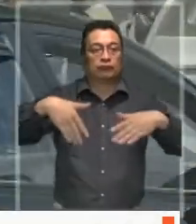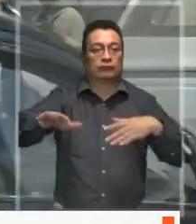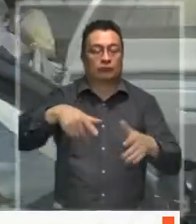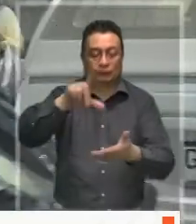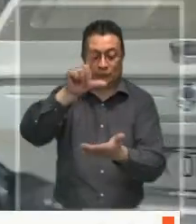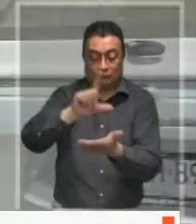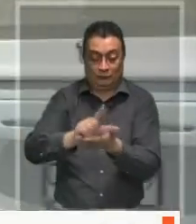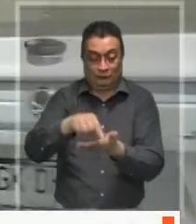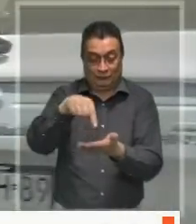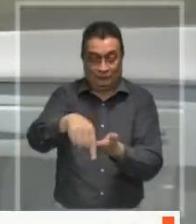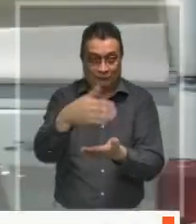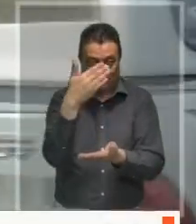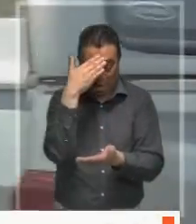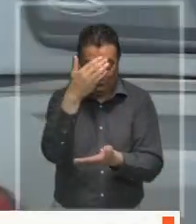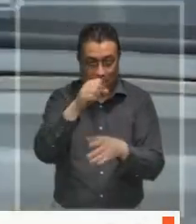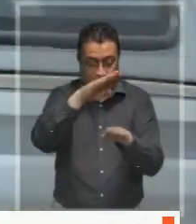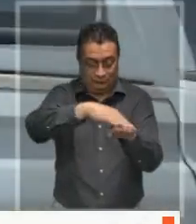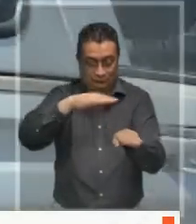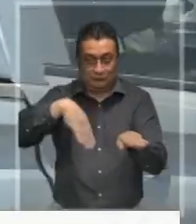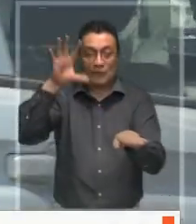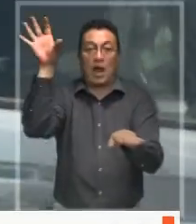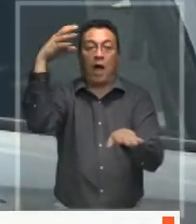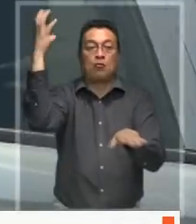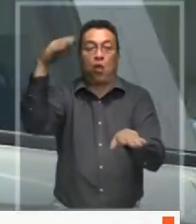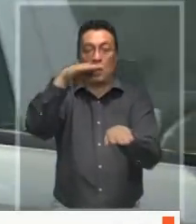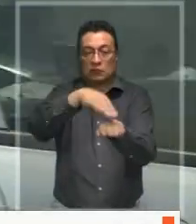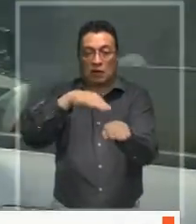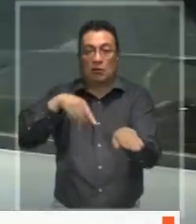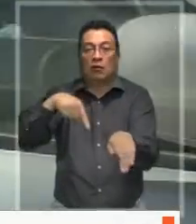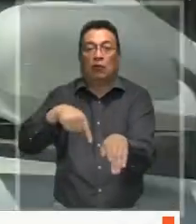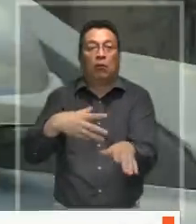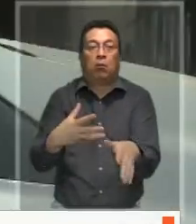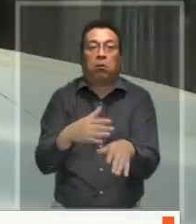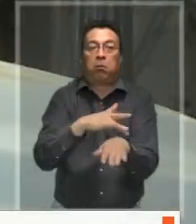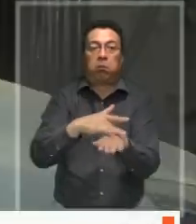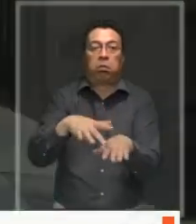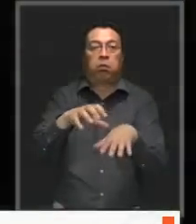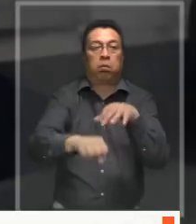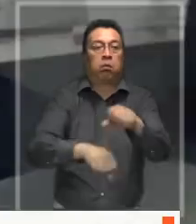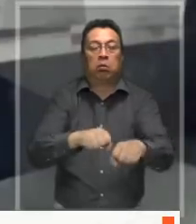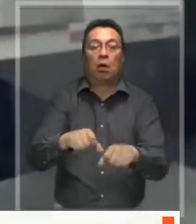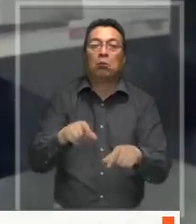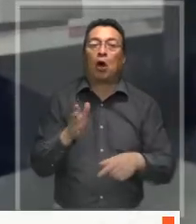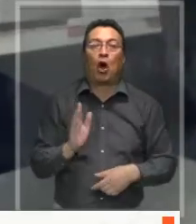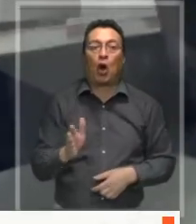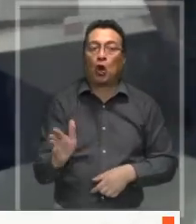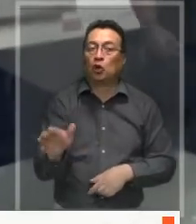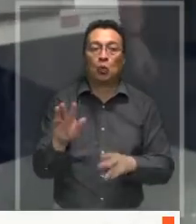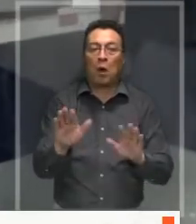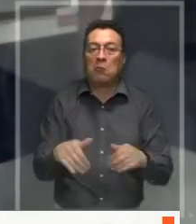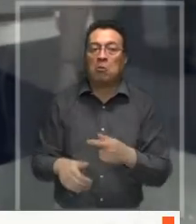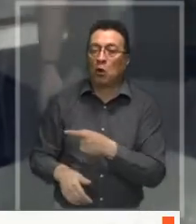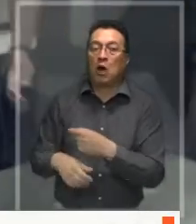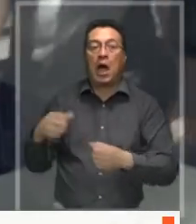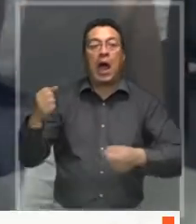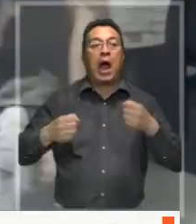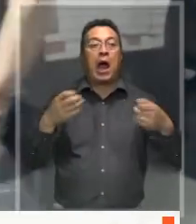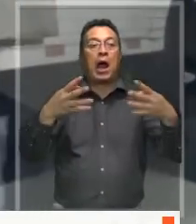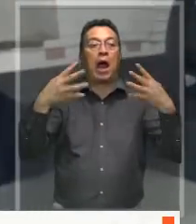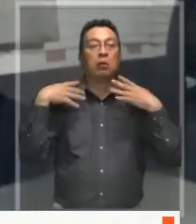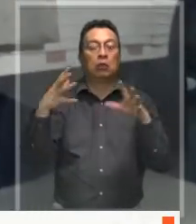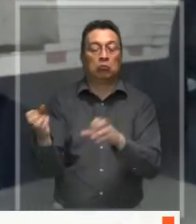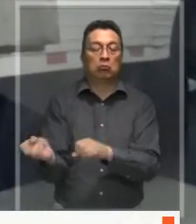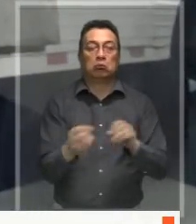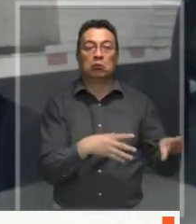sitio donde se debían estacionar las ambulancias. Pero esta semana advertimos que el problema continuaba. Un camión descargaba